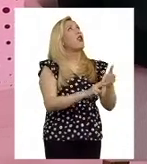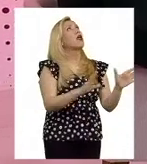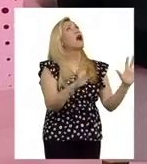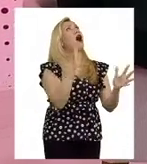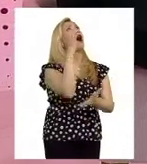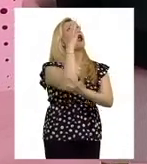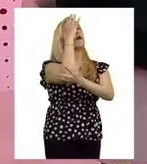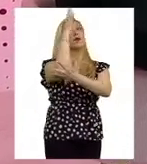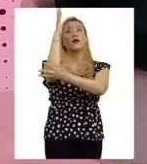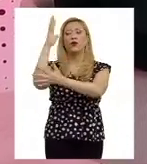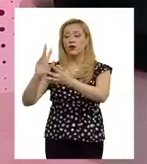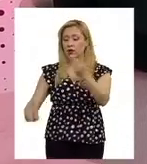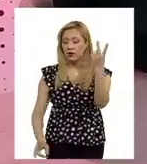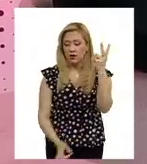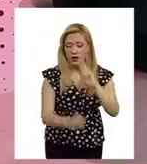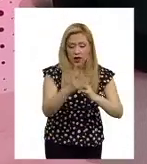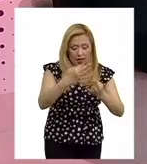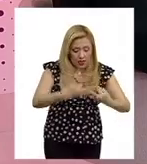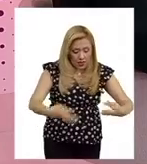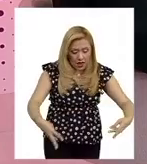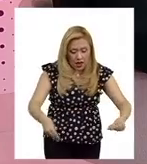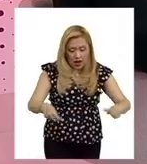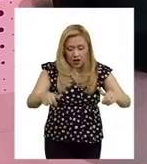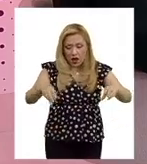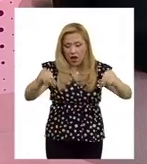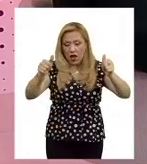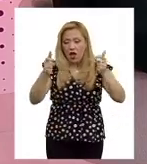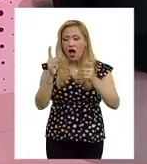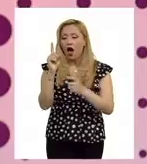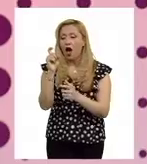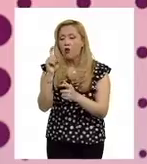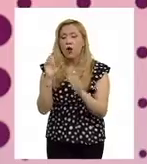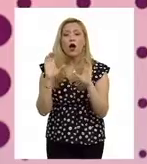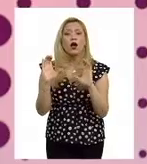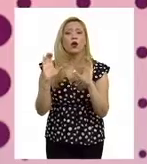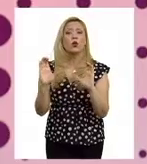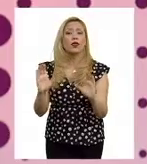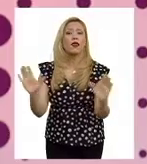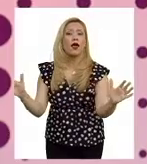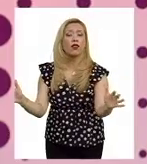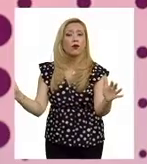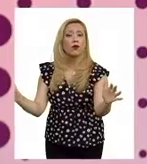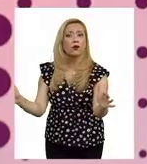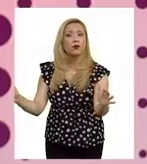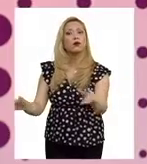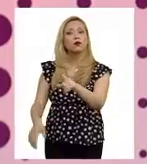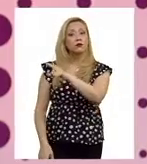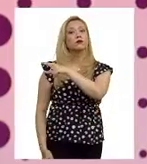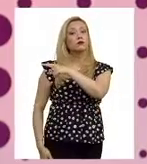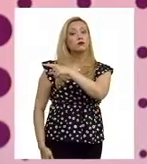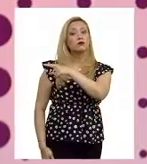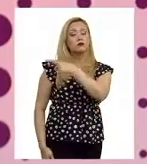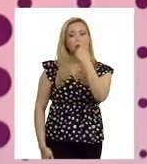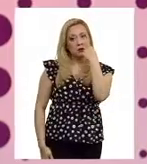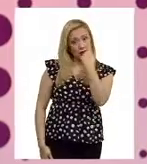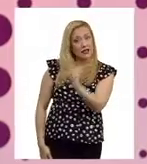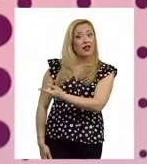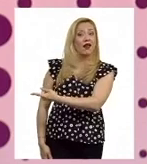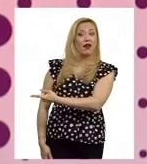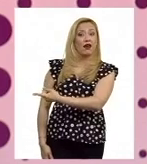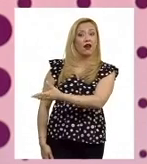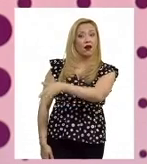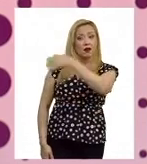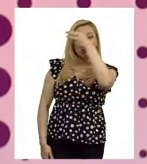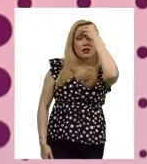sí conocen a sus recursos y los cuidan. Y habría ahí también que diferenciar, por ejemplo,